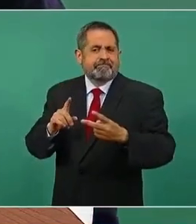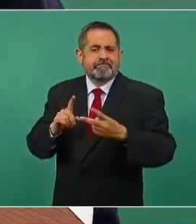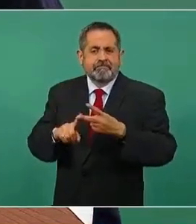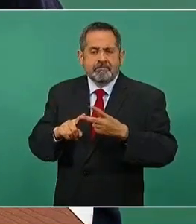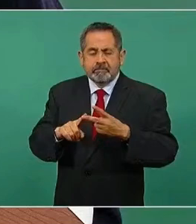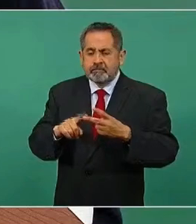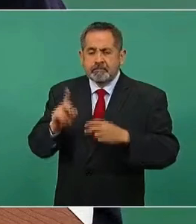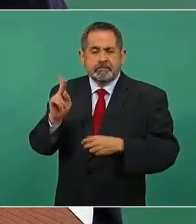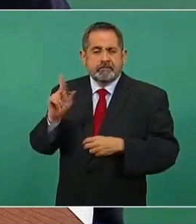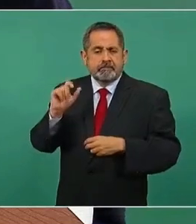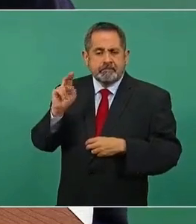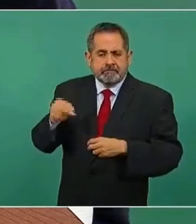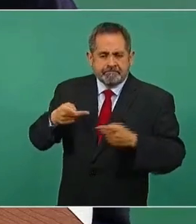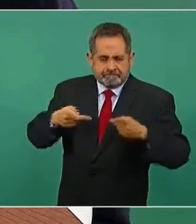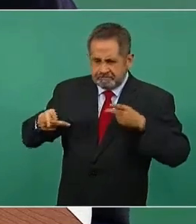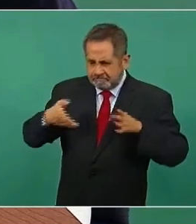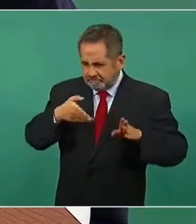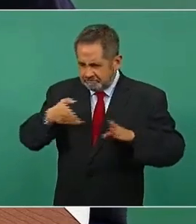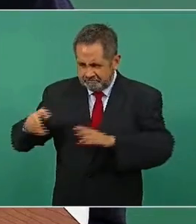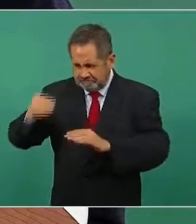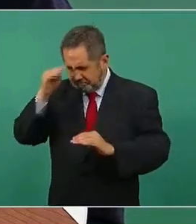porque hay planeación,